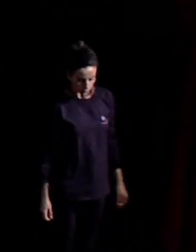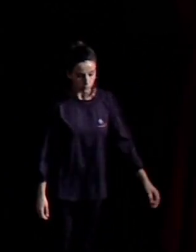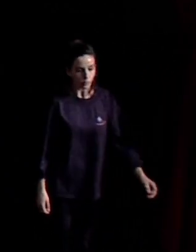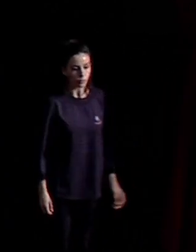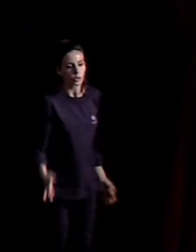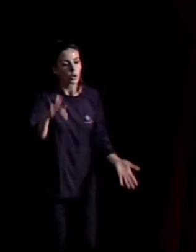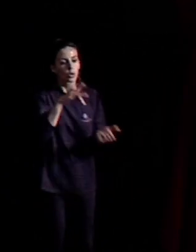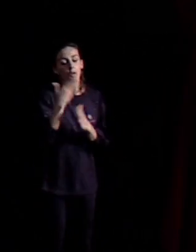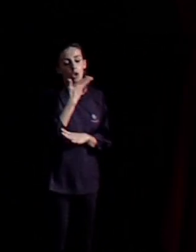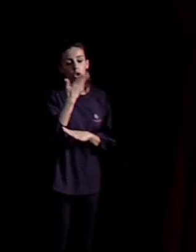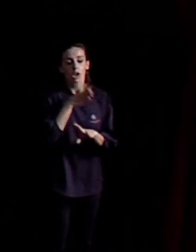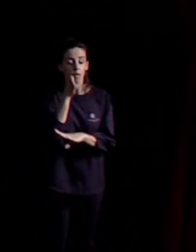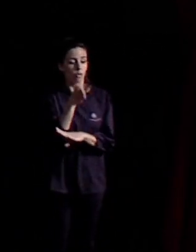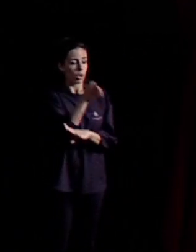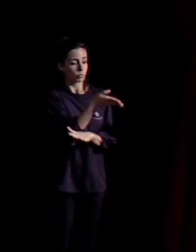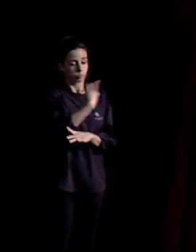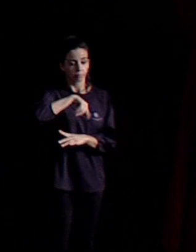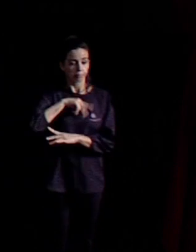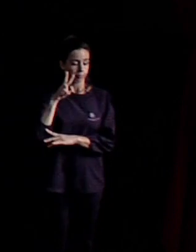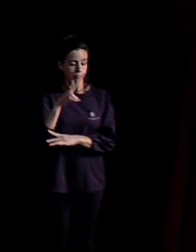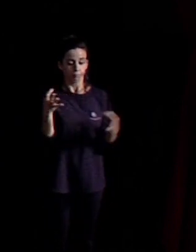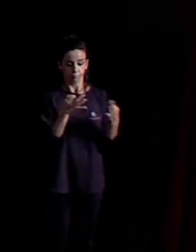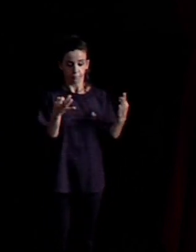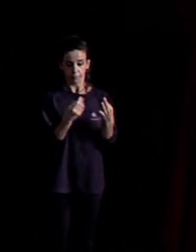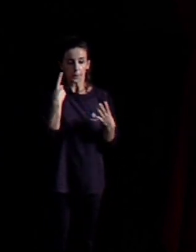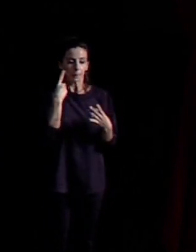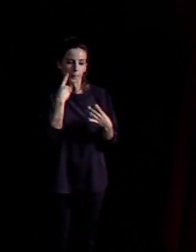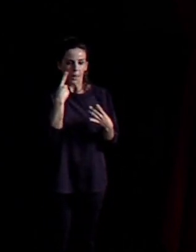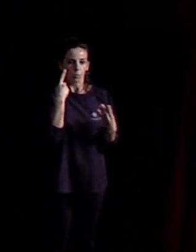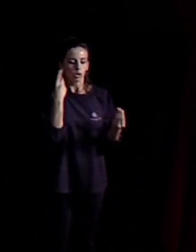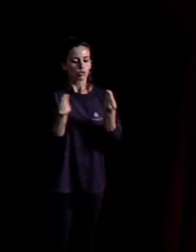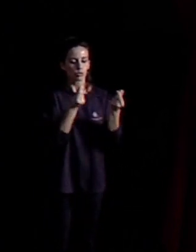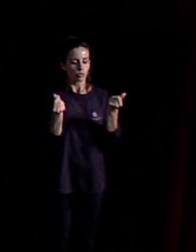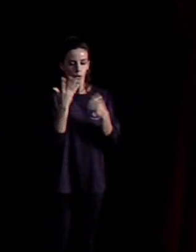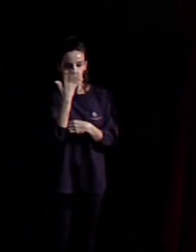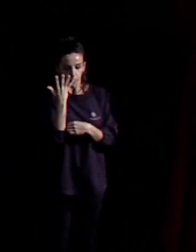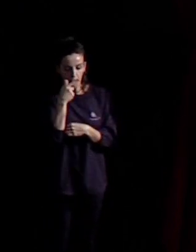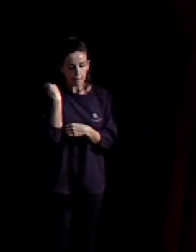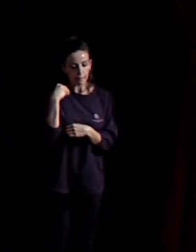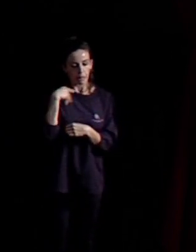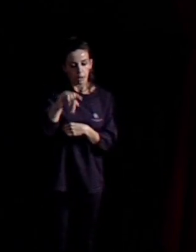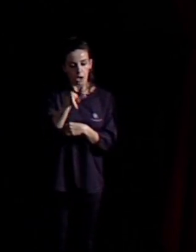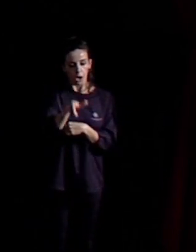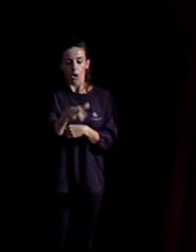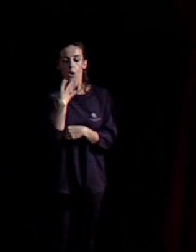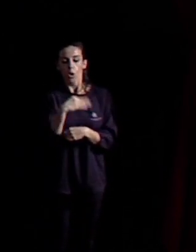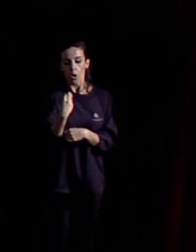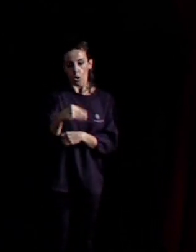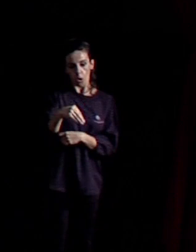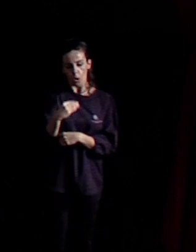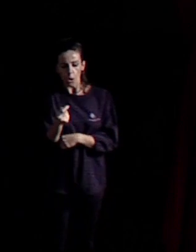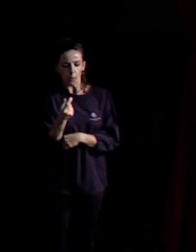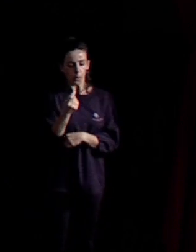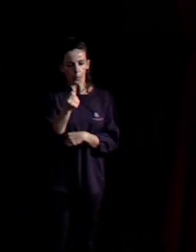Cuando vamos a los colegios, que nos encontramos, pues vemos indicios, ¿no?, indicios de ese niño o ese joven que está un